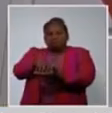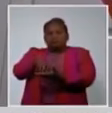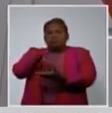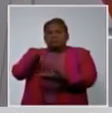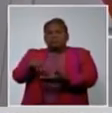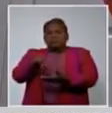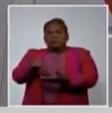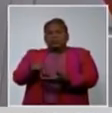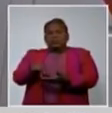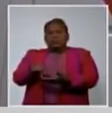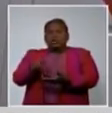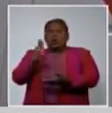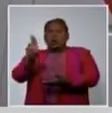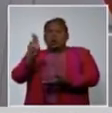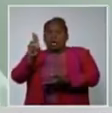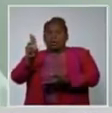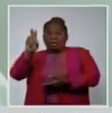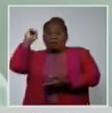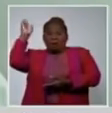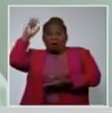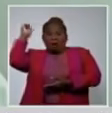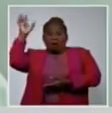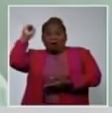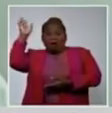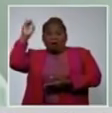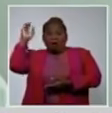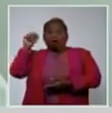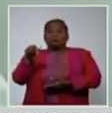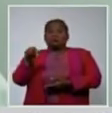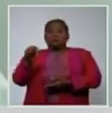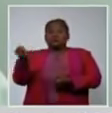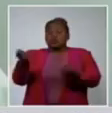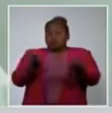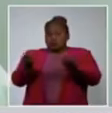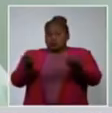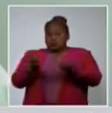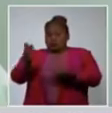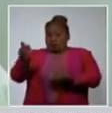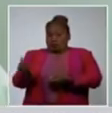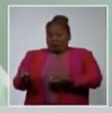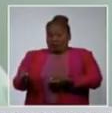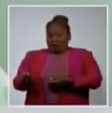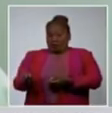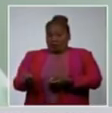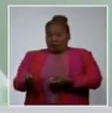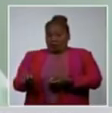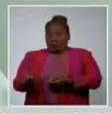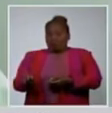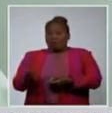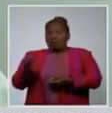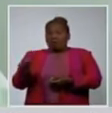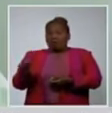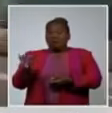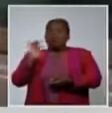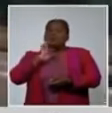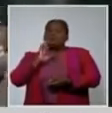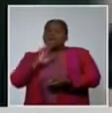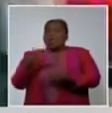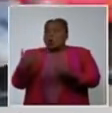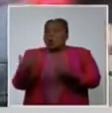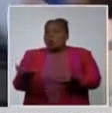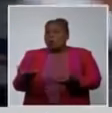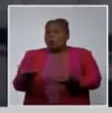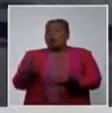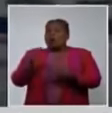integrado de urgencias médicas entonces que su fuente de infección fue en el ejercicio de su profesión a